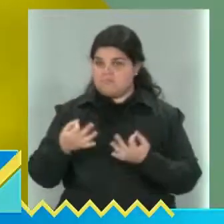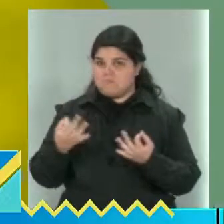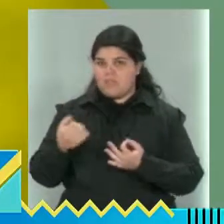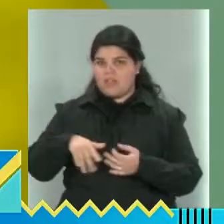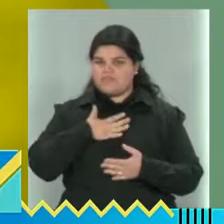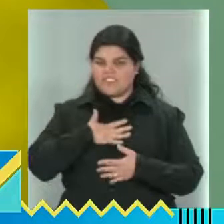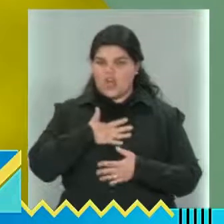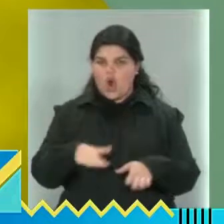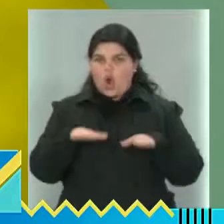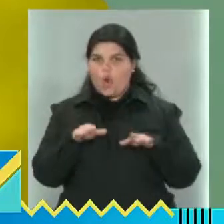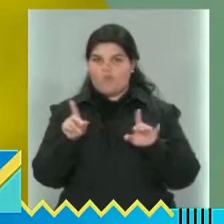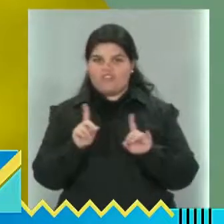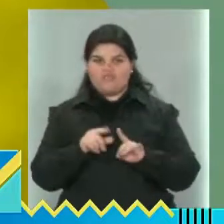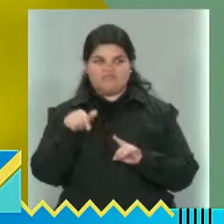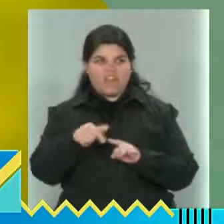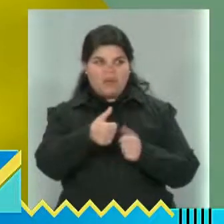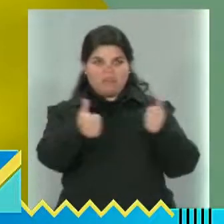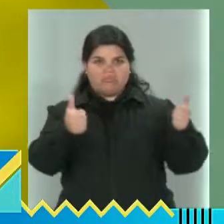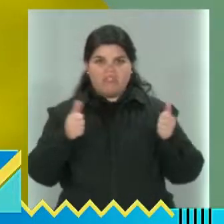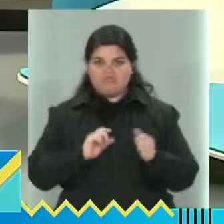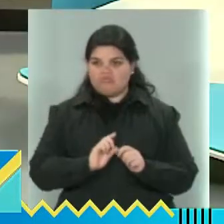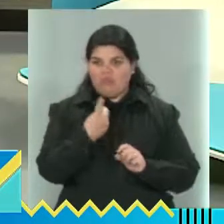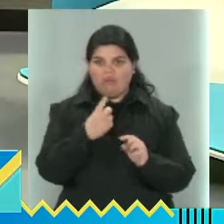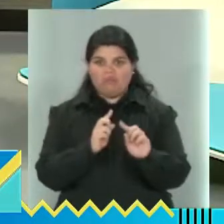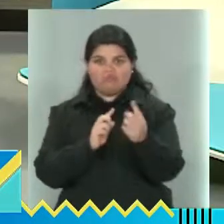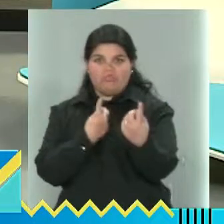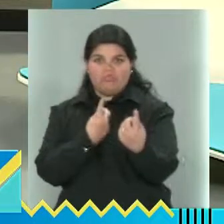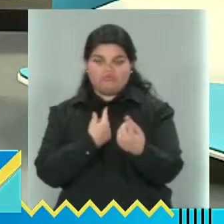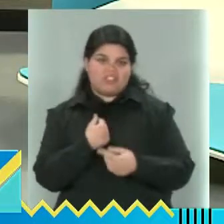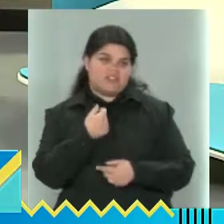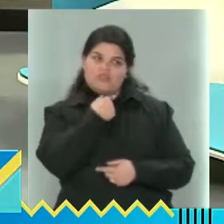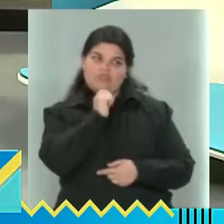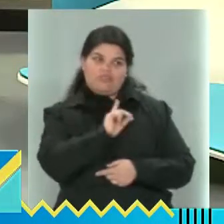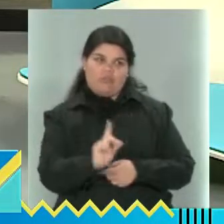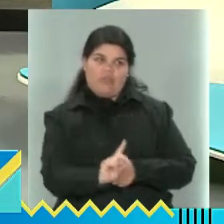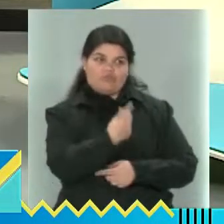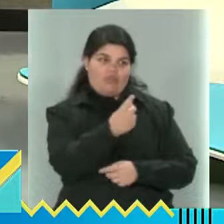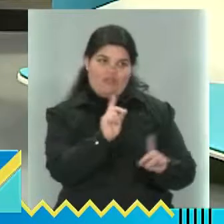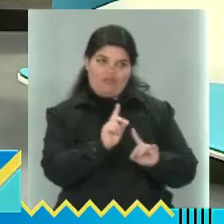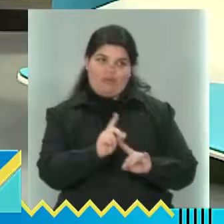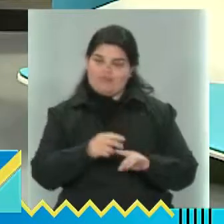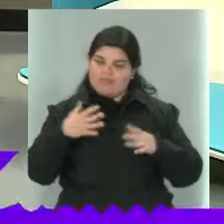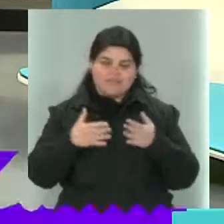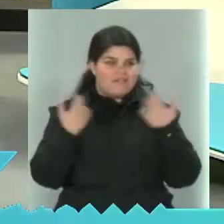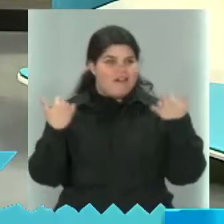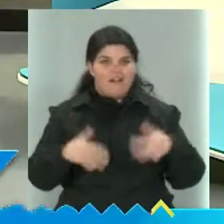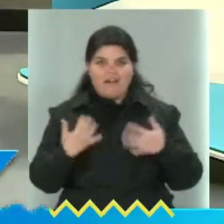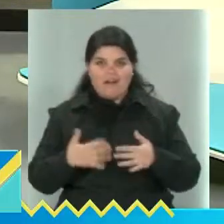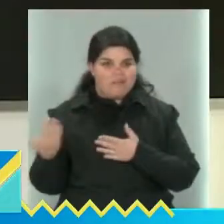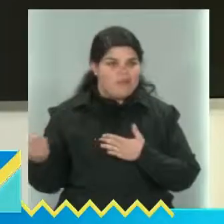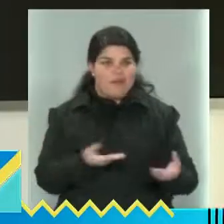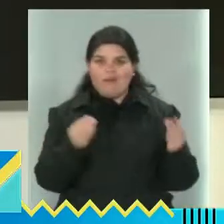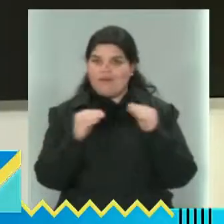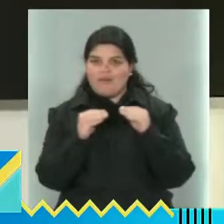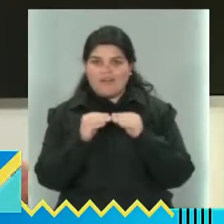poco incómodo esto de estar solas en el piso. Por eso, yo no lo quería hacer sola, entonces digo, bueno, incorporemos ya de una al equipo para